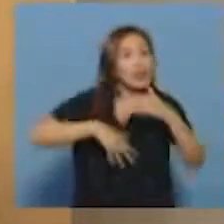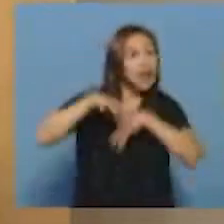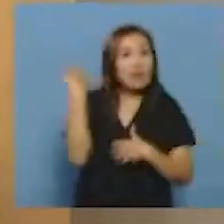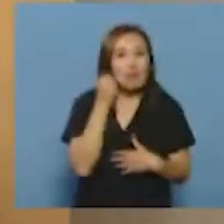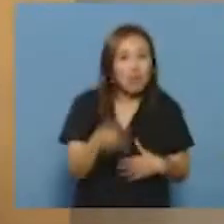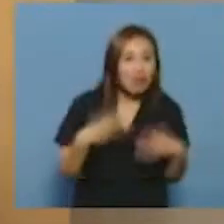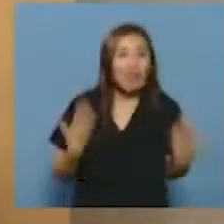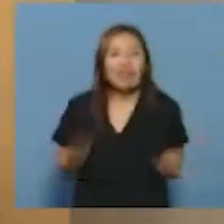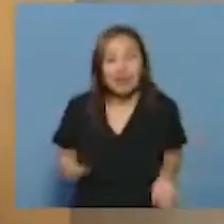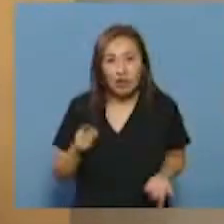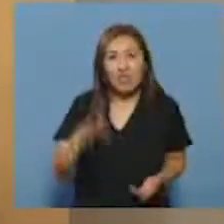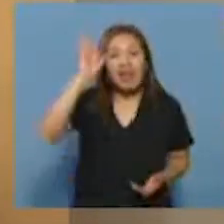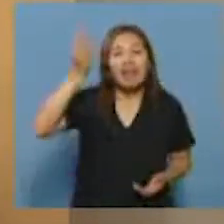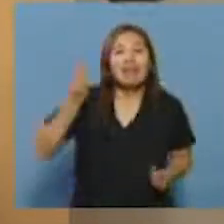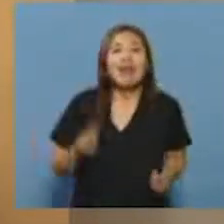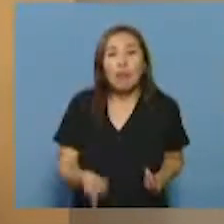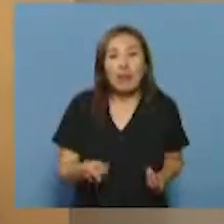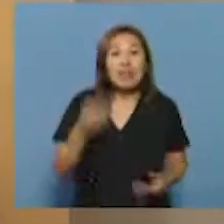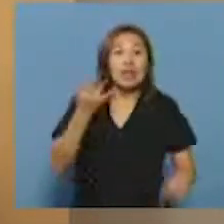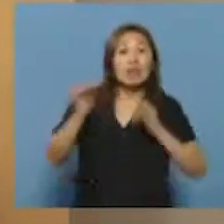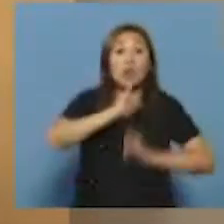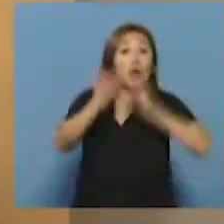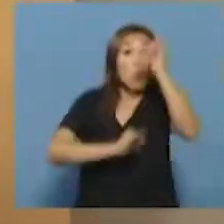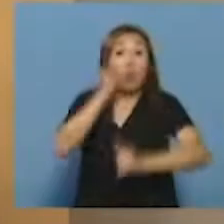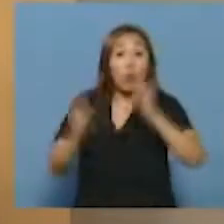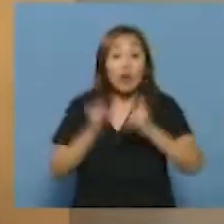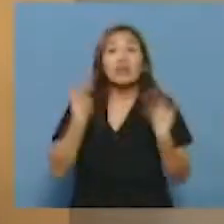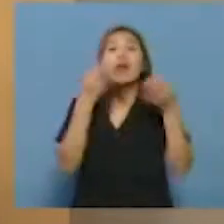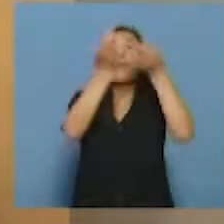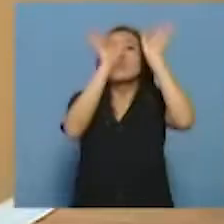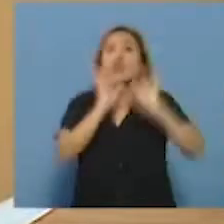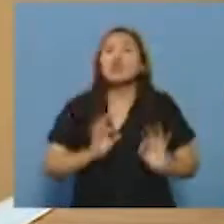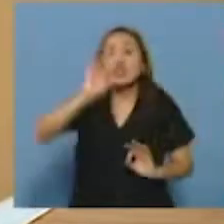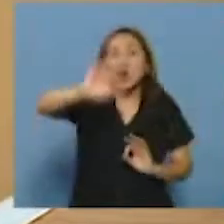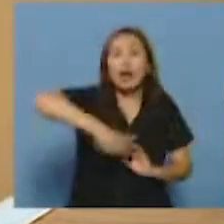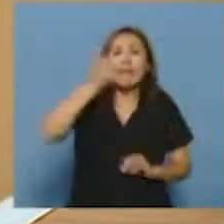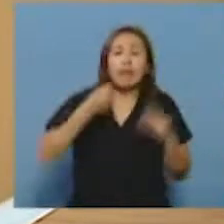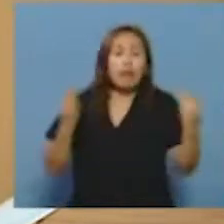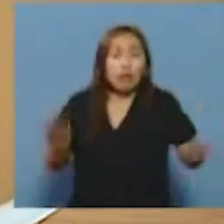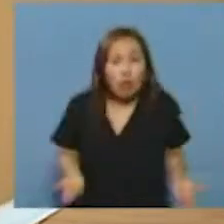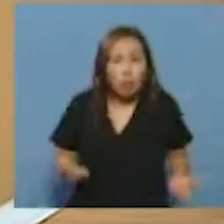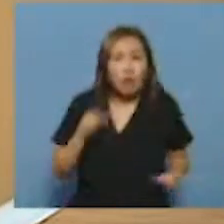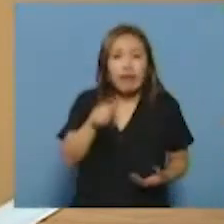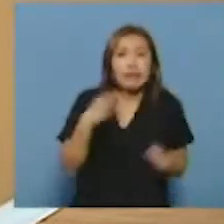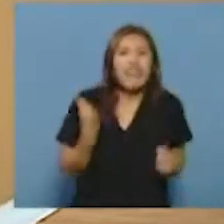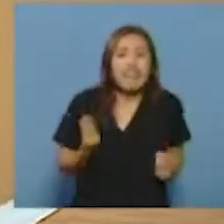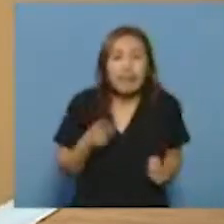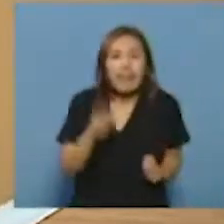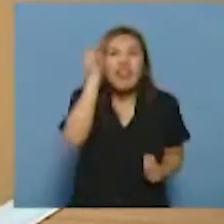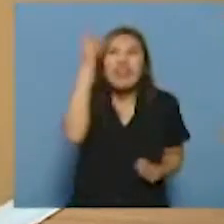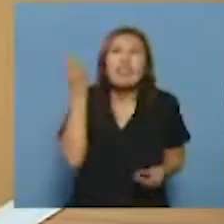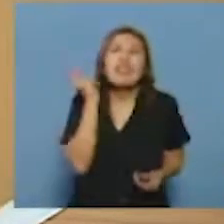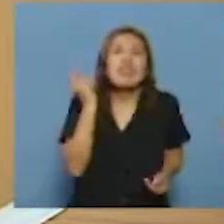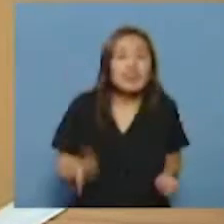fundamentalmente, Mariana, saber, que le cuenten a la gente el proyecto ganador, que fue